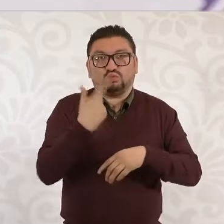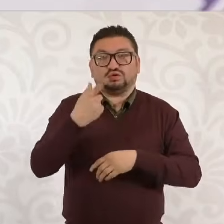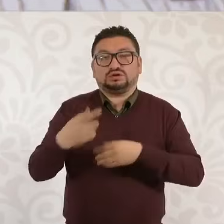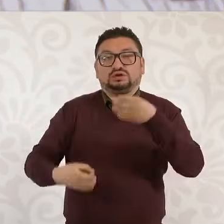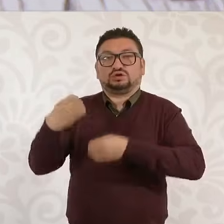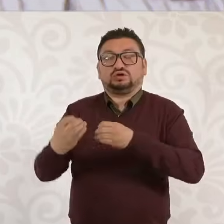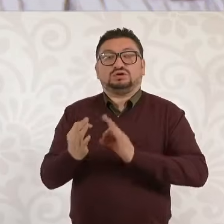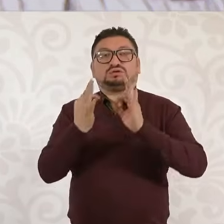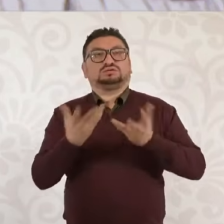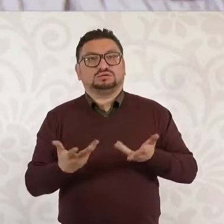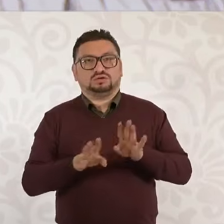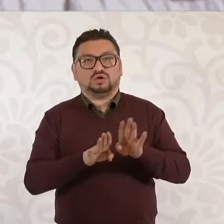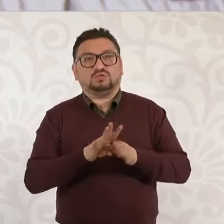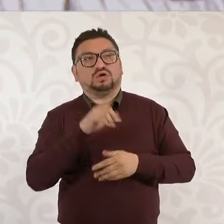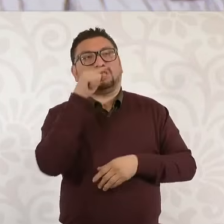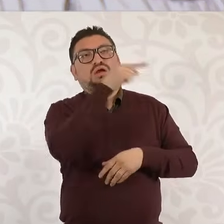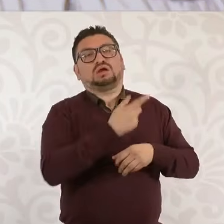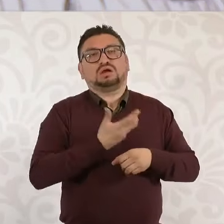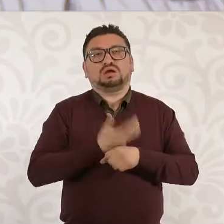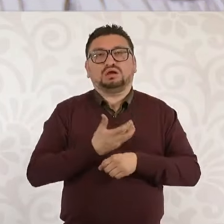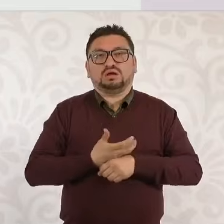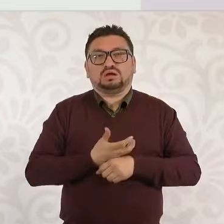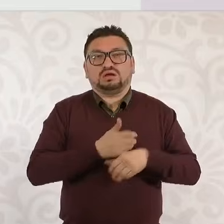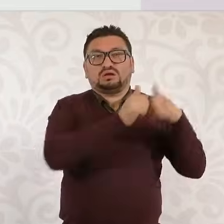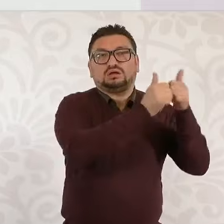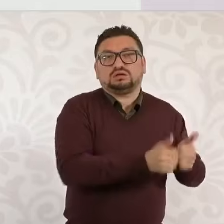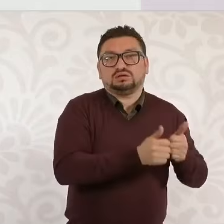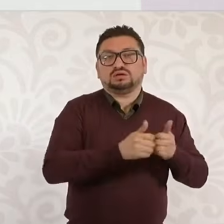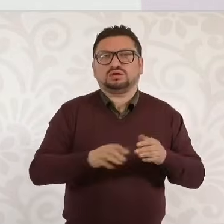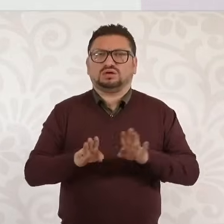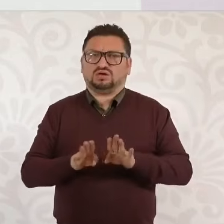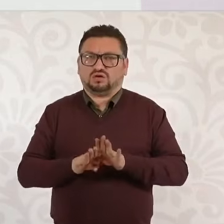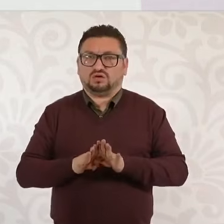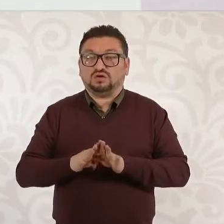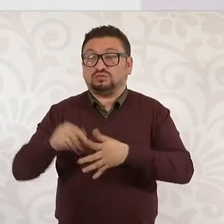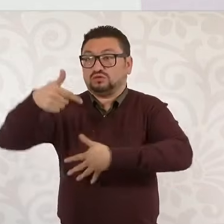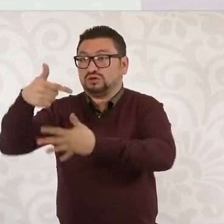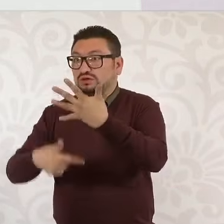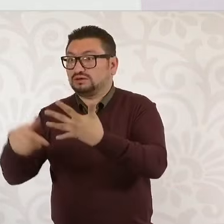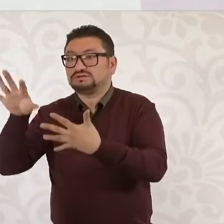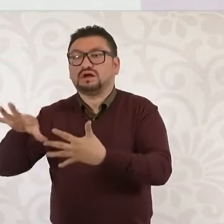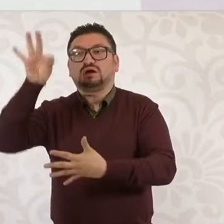salgas electo senador o diputado plurinominal con fuero. No, eso ya no.